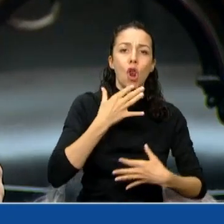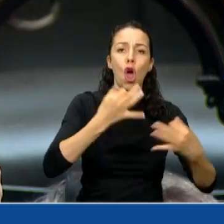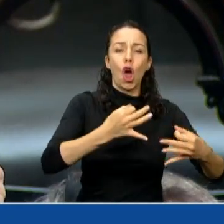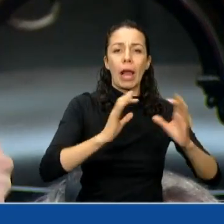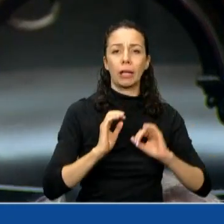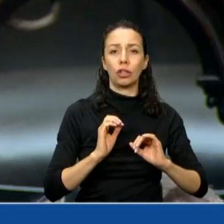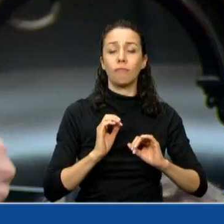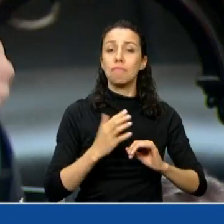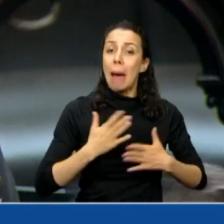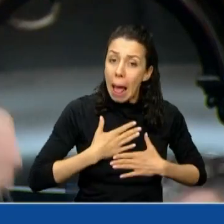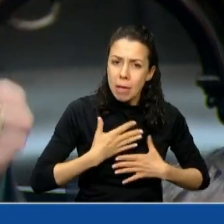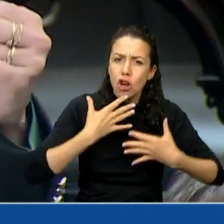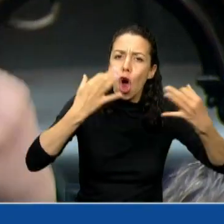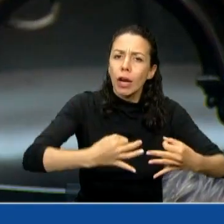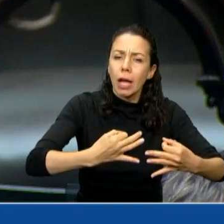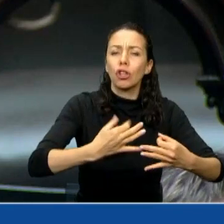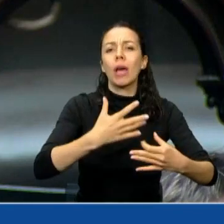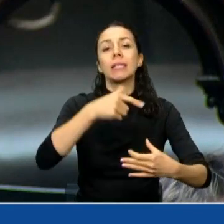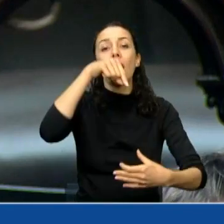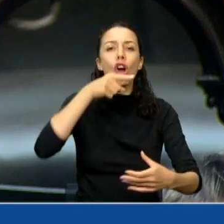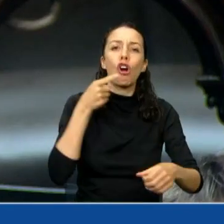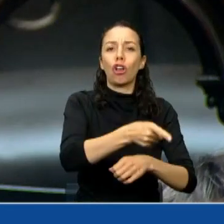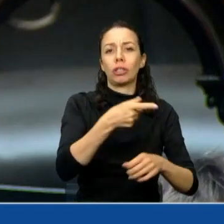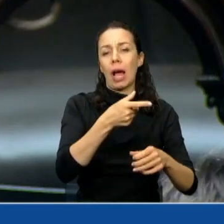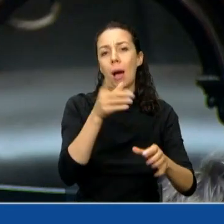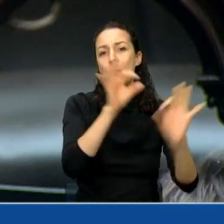correcto es votar en contra de este impuesto inflacionario,